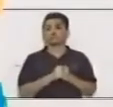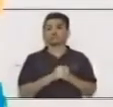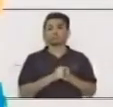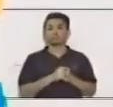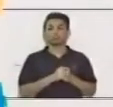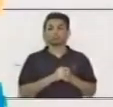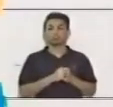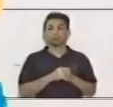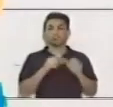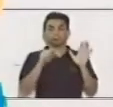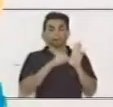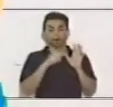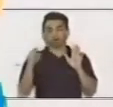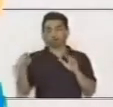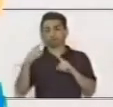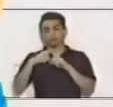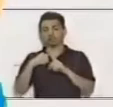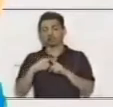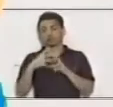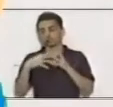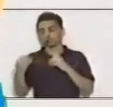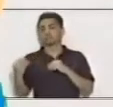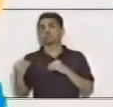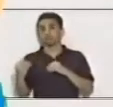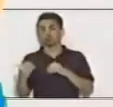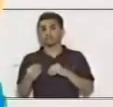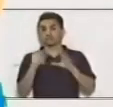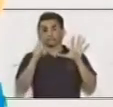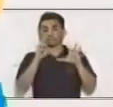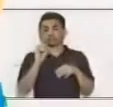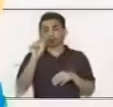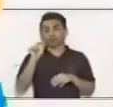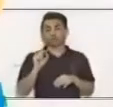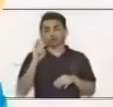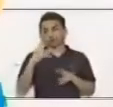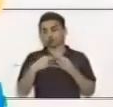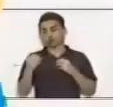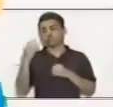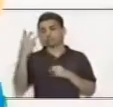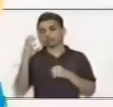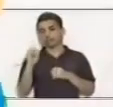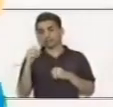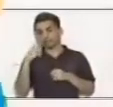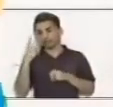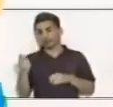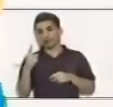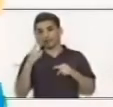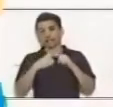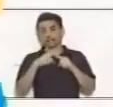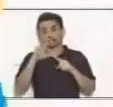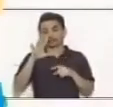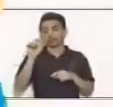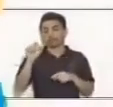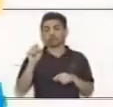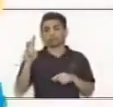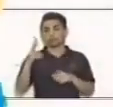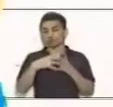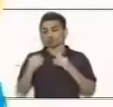más, menos. 60 dentro de 2, 30. X5 dentro de X2,